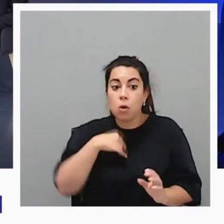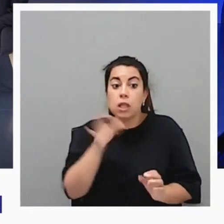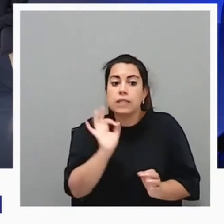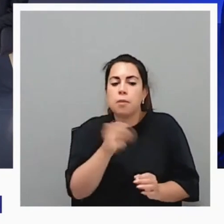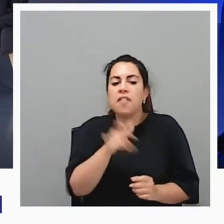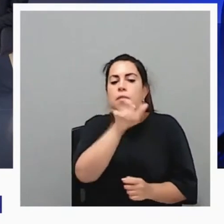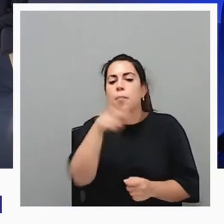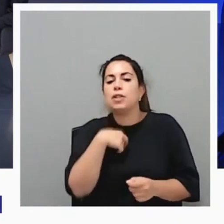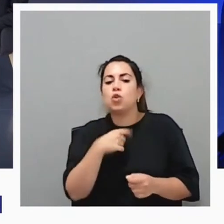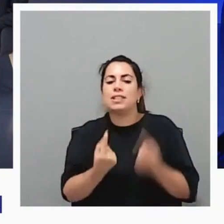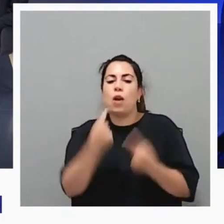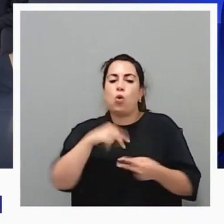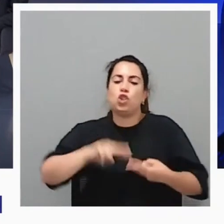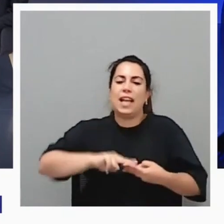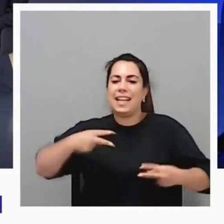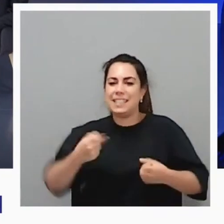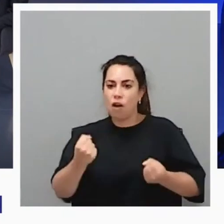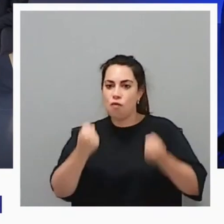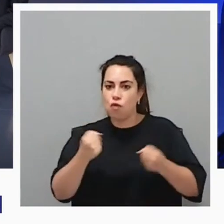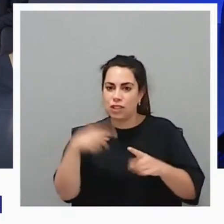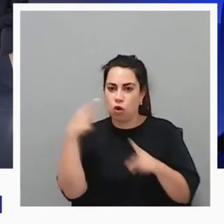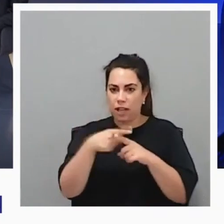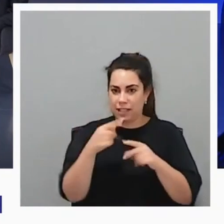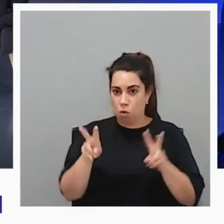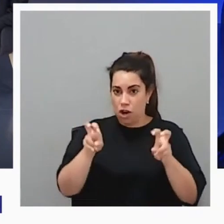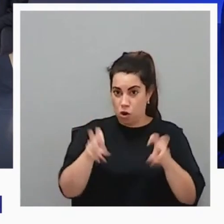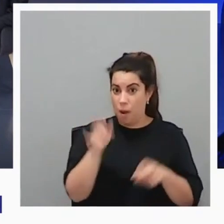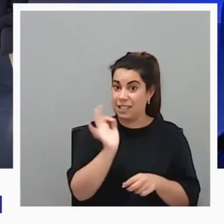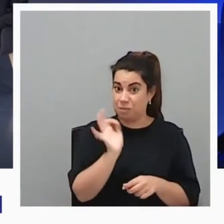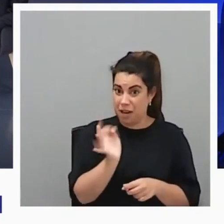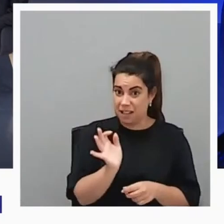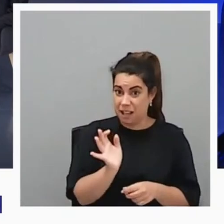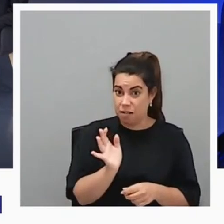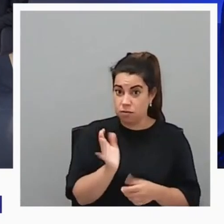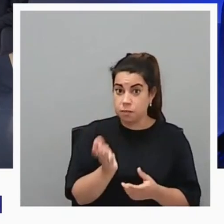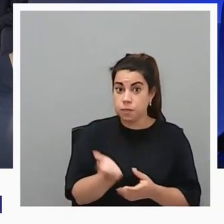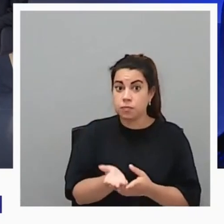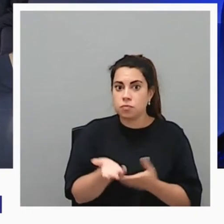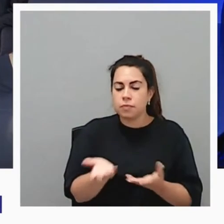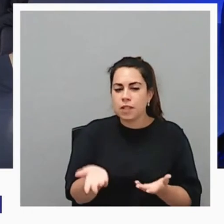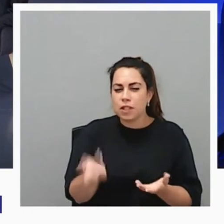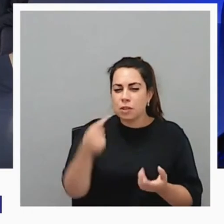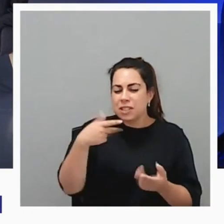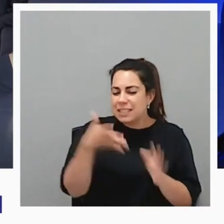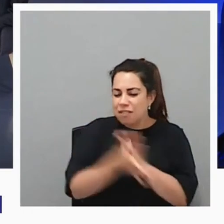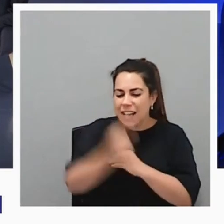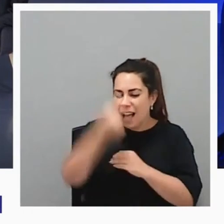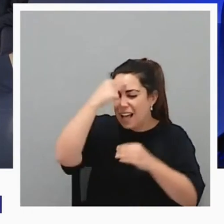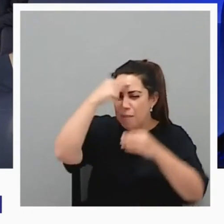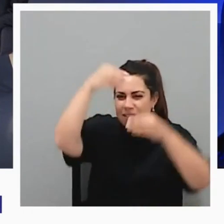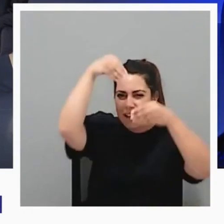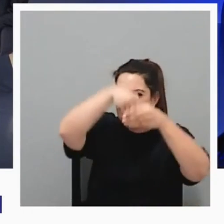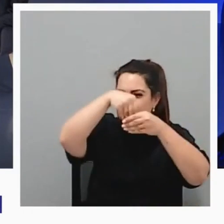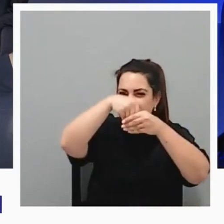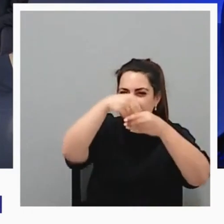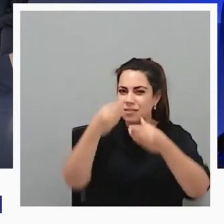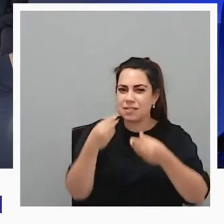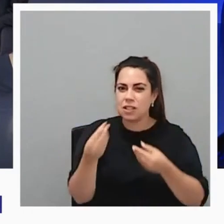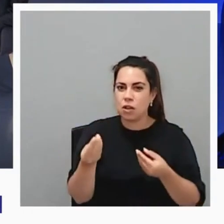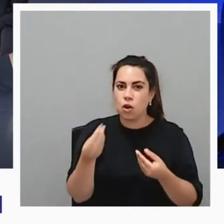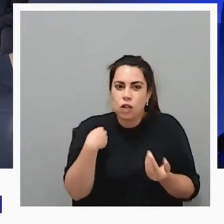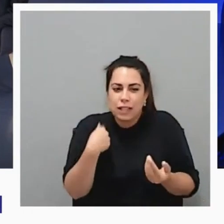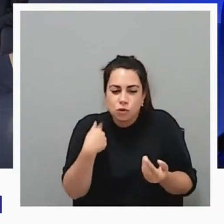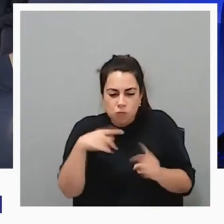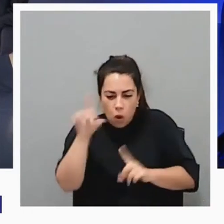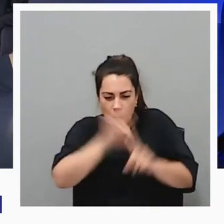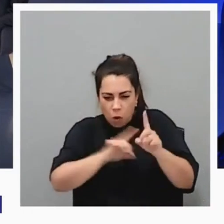otros, pero es un estado de la mente. ¿Cómo puedo yo buscar soluciones diferentes a problemas existentes o a nuevos